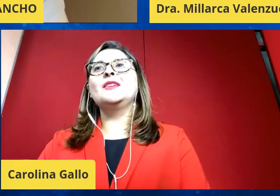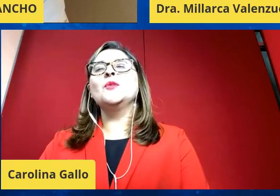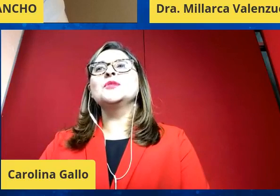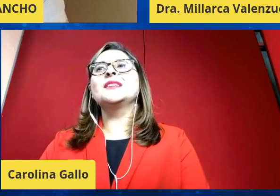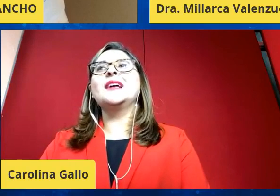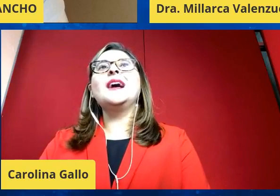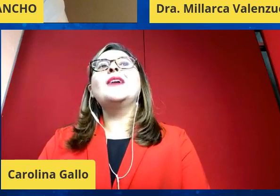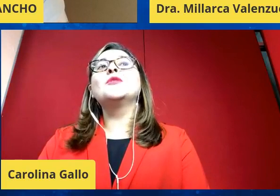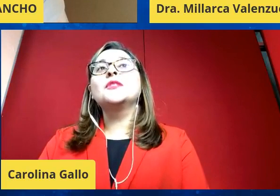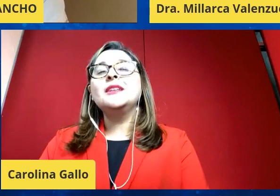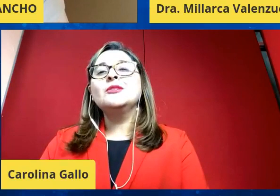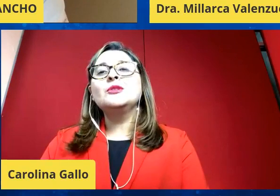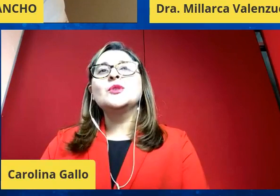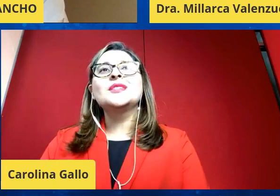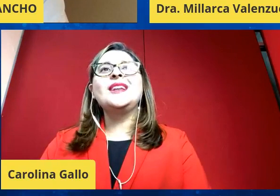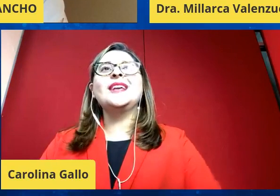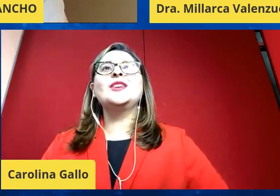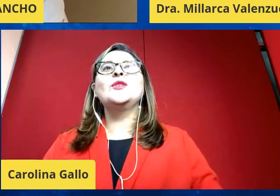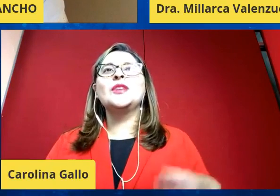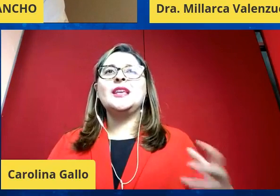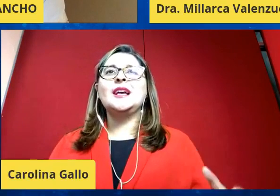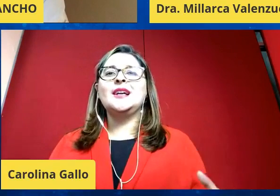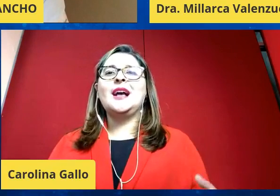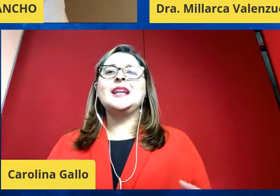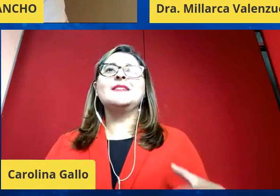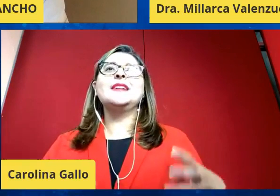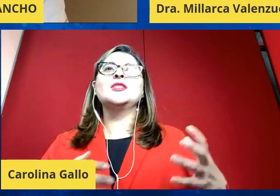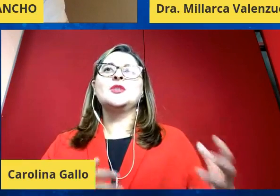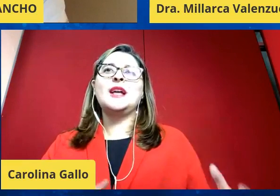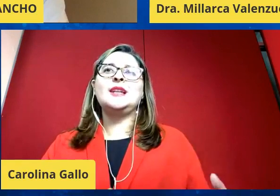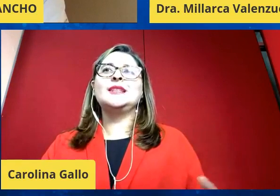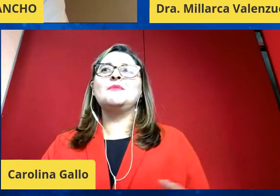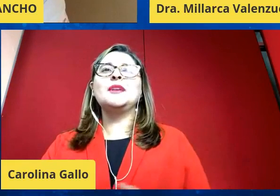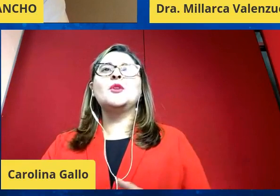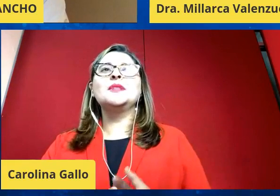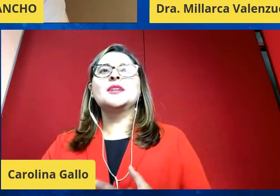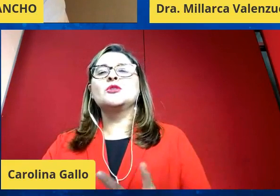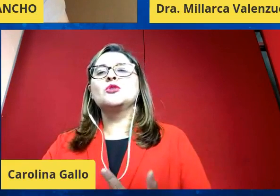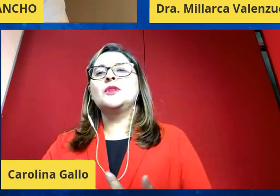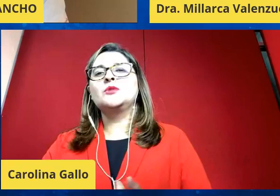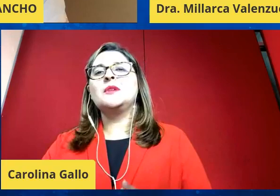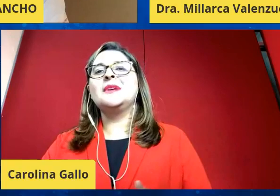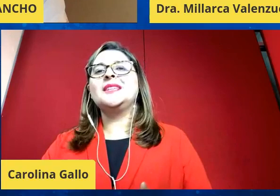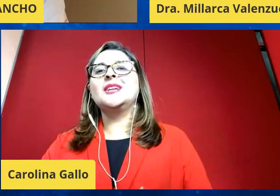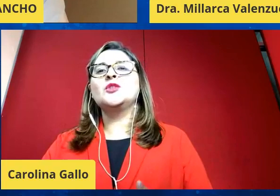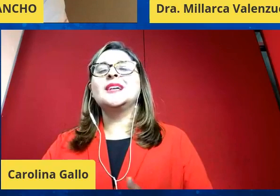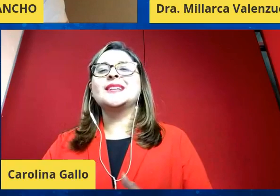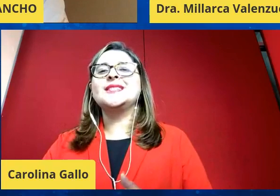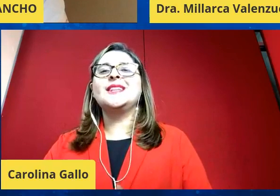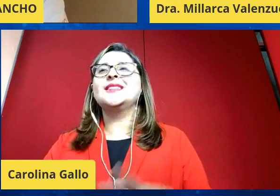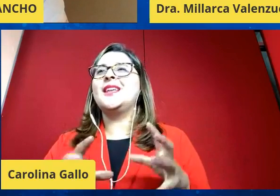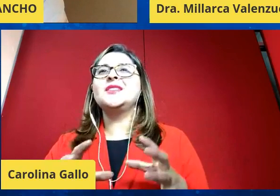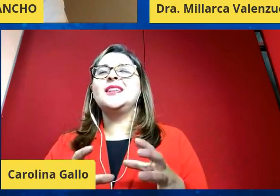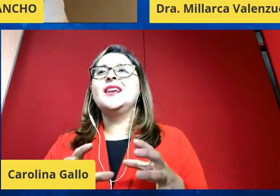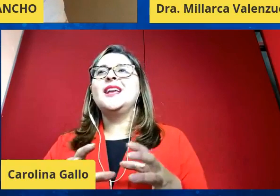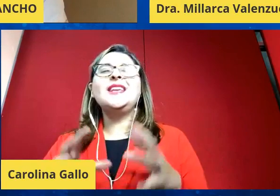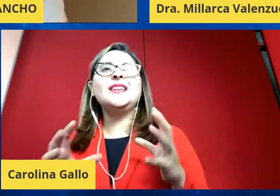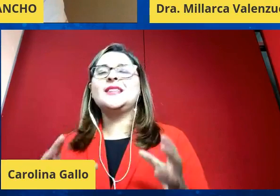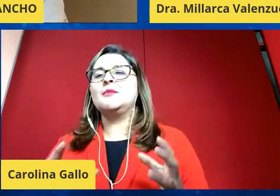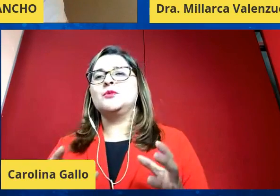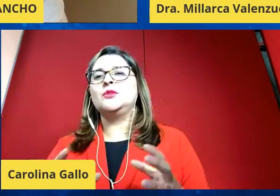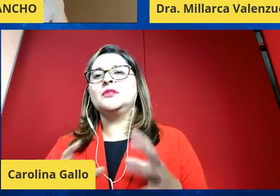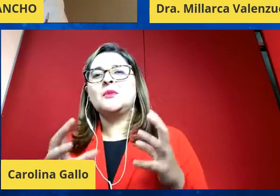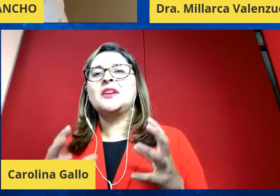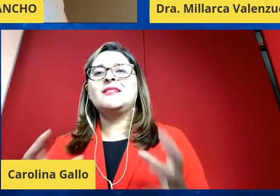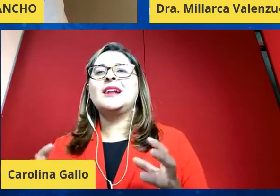contarnos también cómo se está abordando entonces la geología a nivel nacional, también comentarnos sobre sus investigaciones recientes, es decir, ¿en